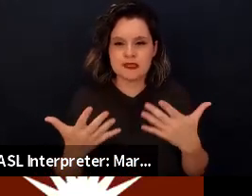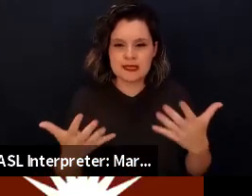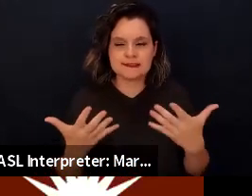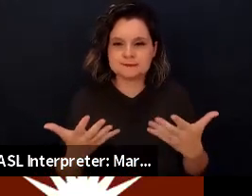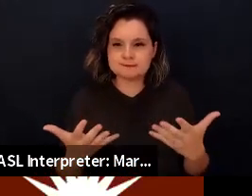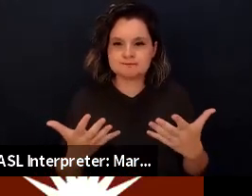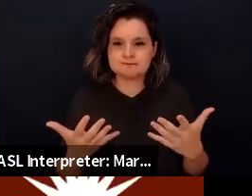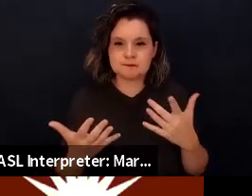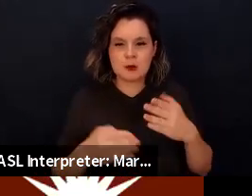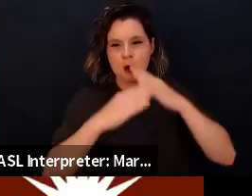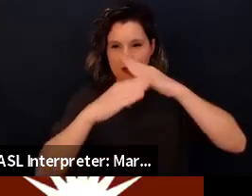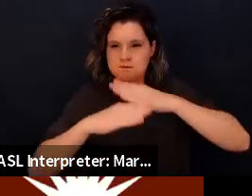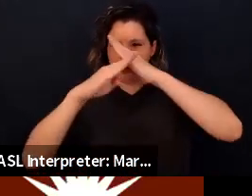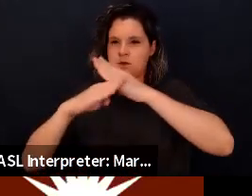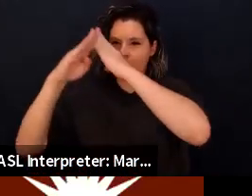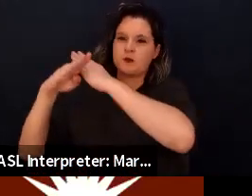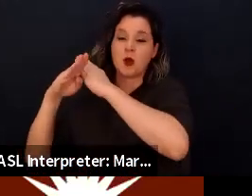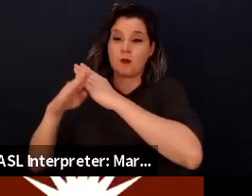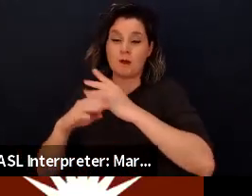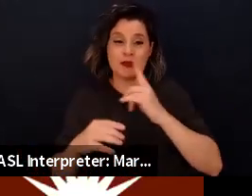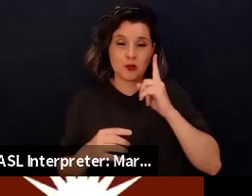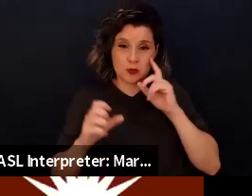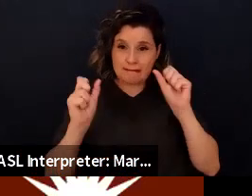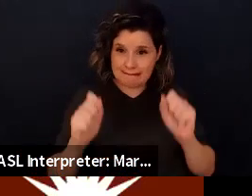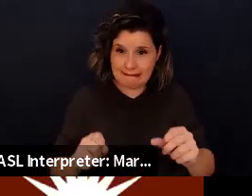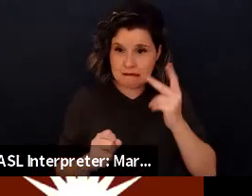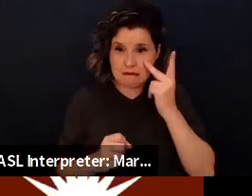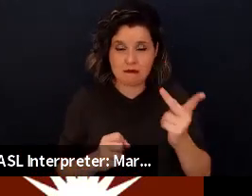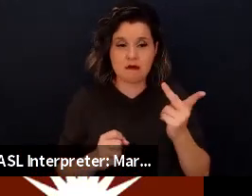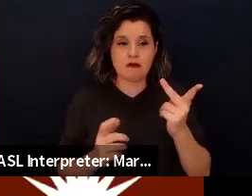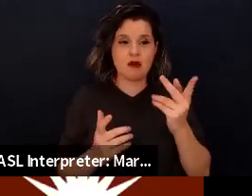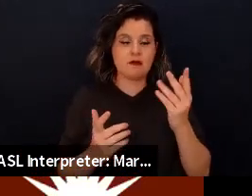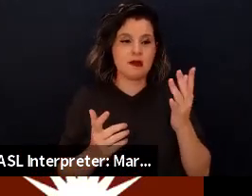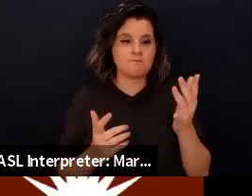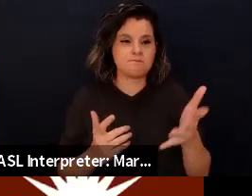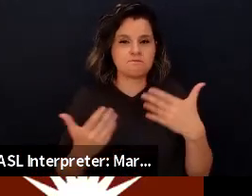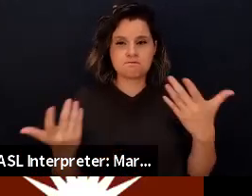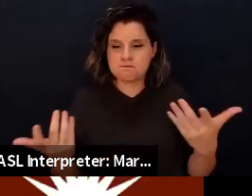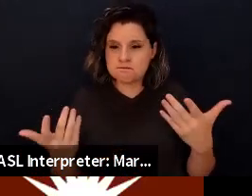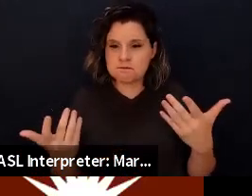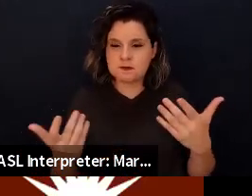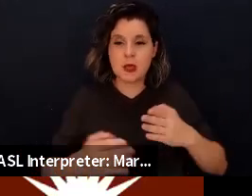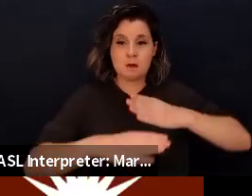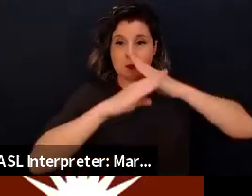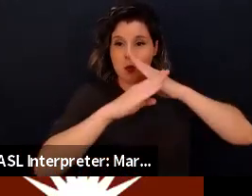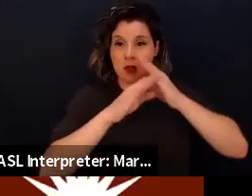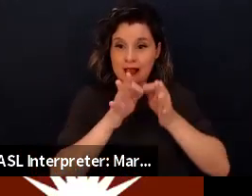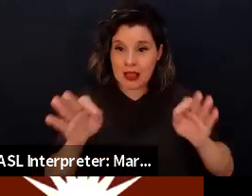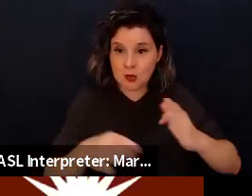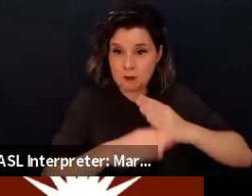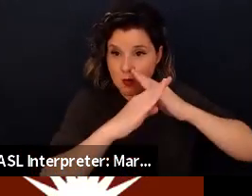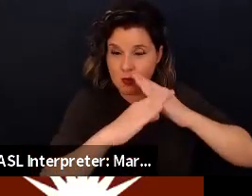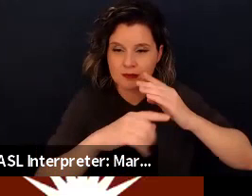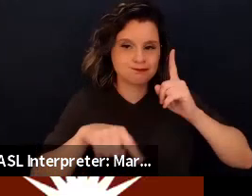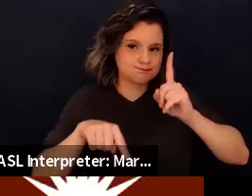de barreras, y estas las podemos ver en cuanto a la barrera del idioma, porque no